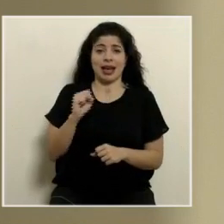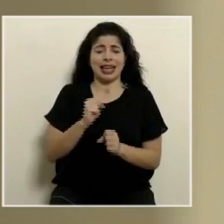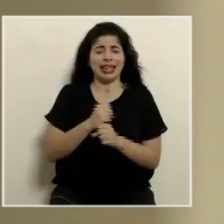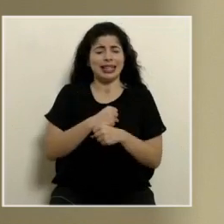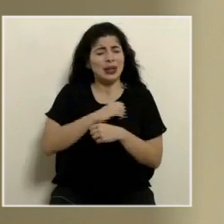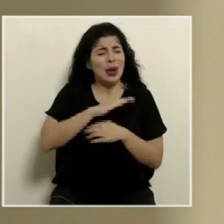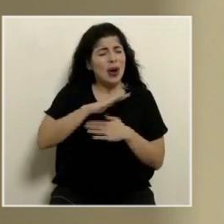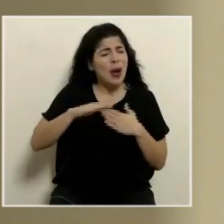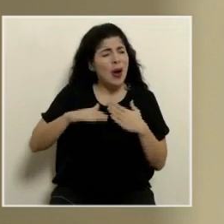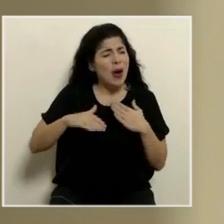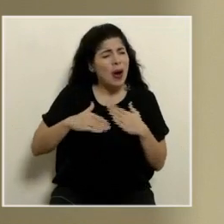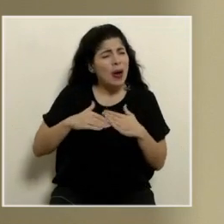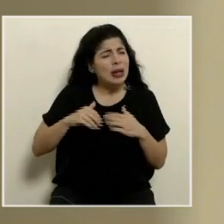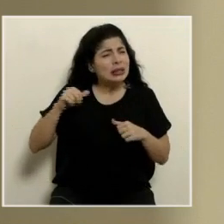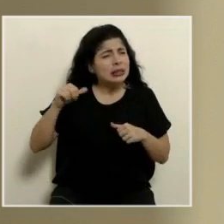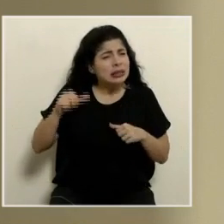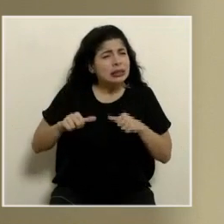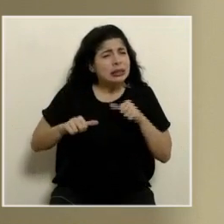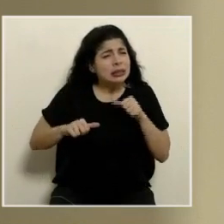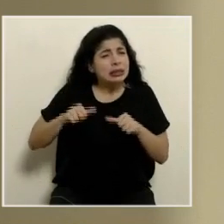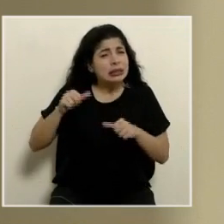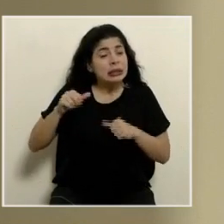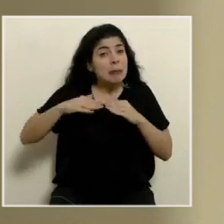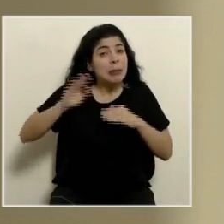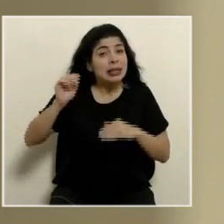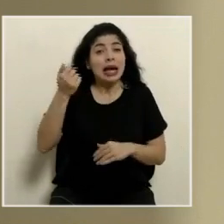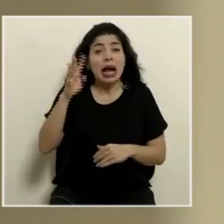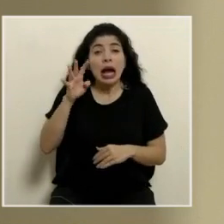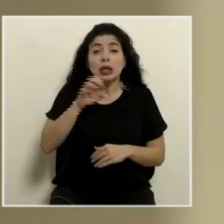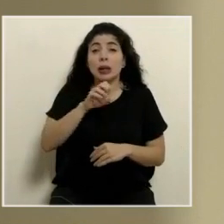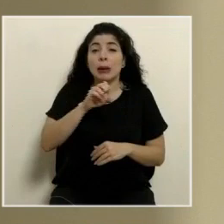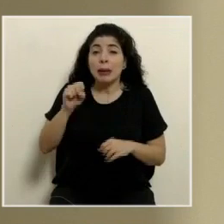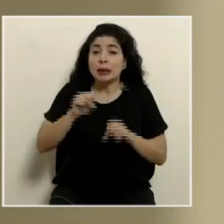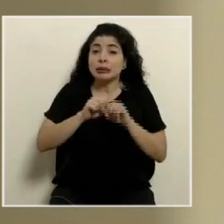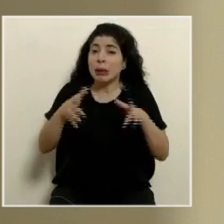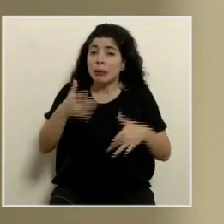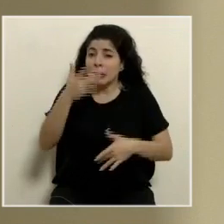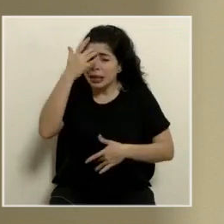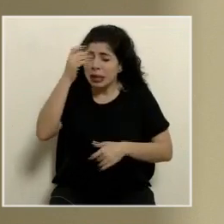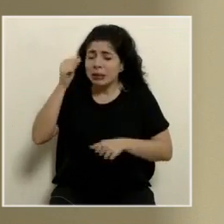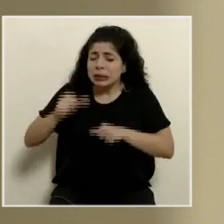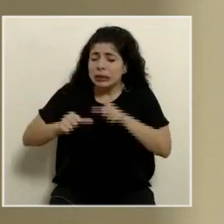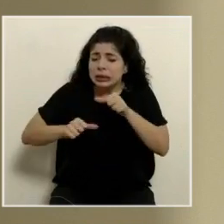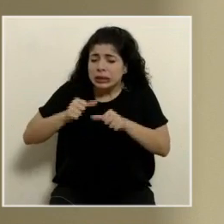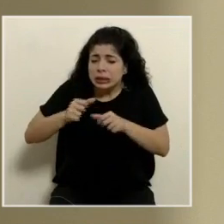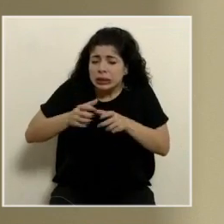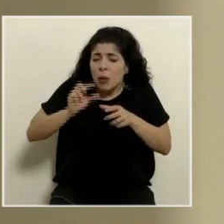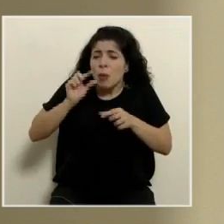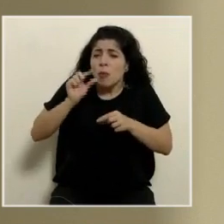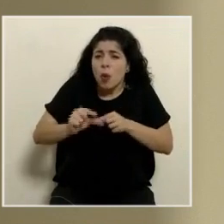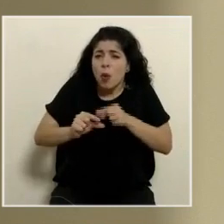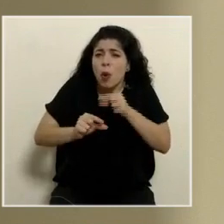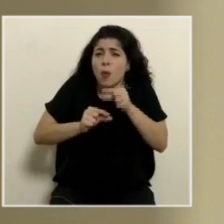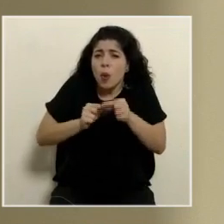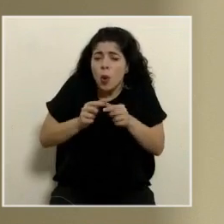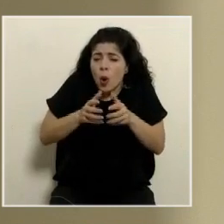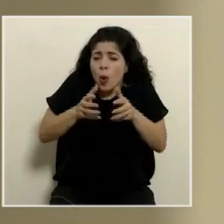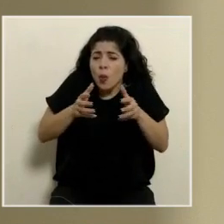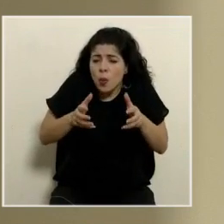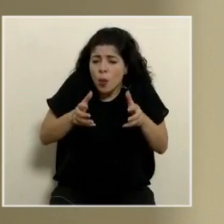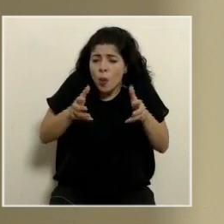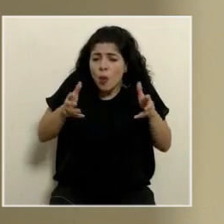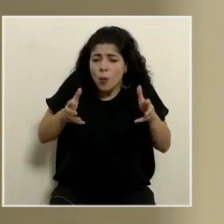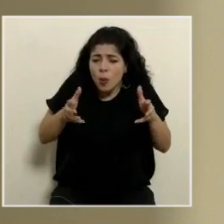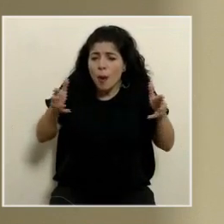los esfuerzos durante más de 14 meses de pandemia para ir aumentando progresivamente la capacidad de